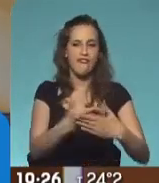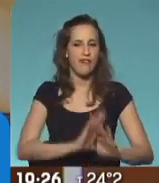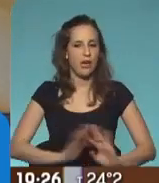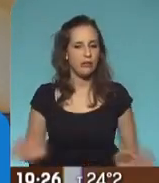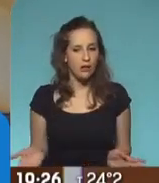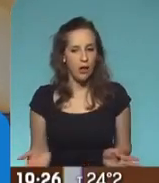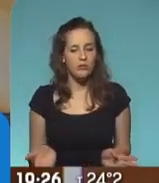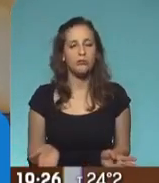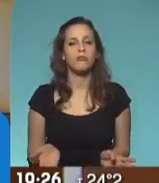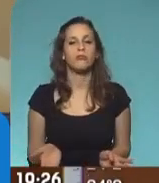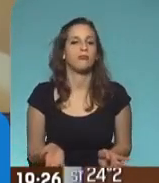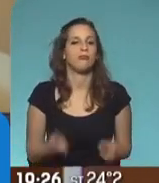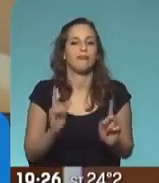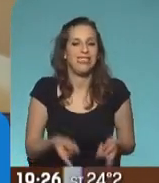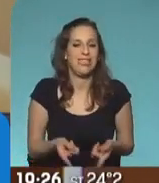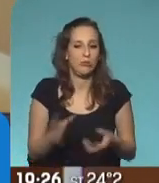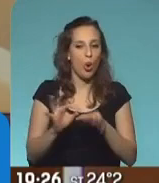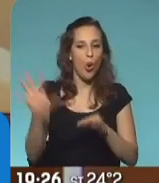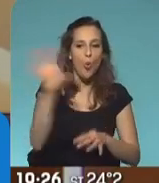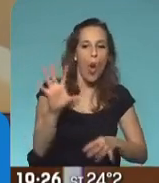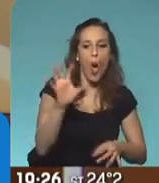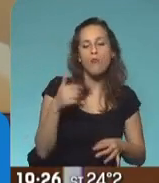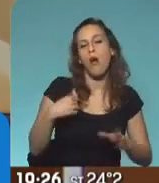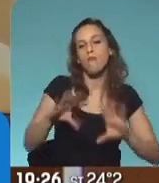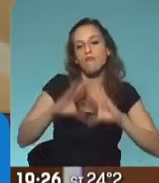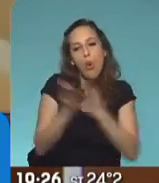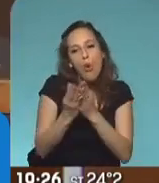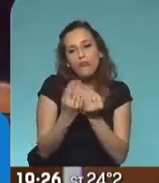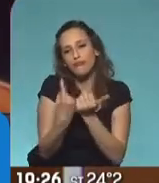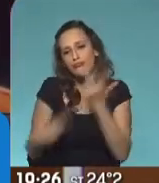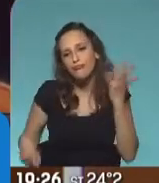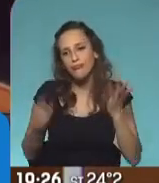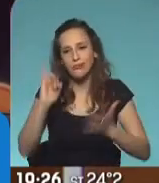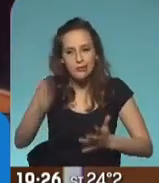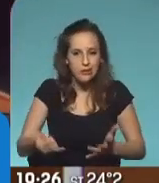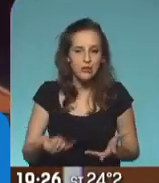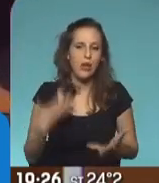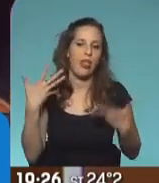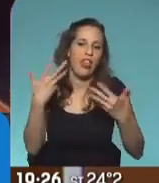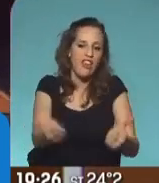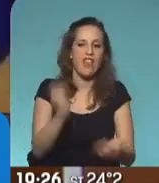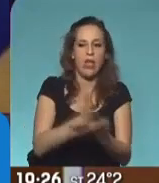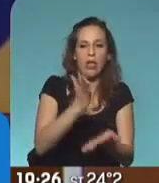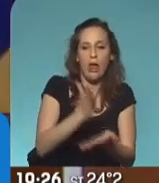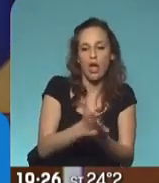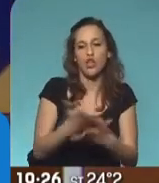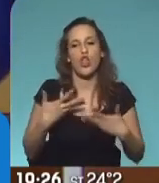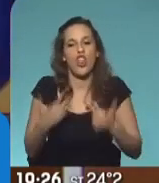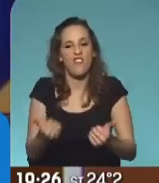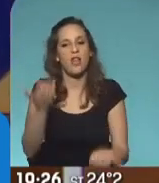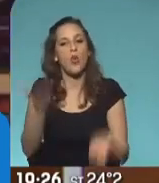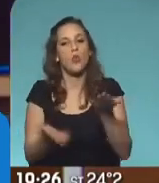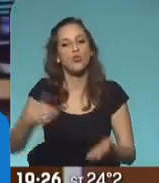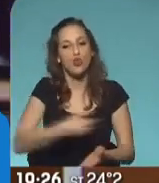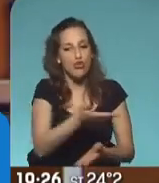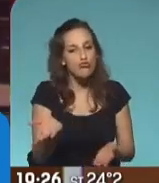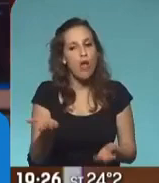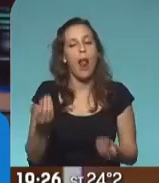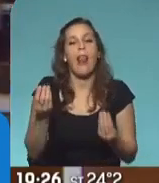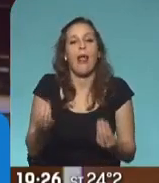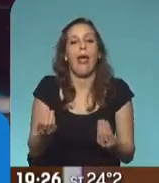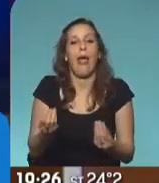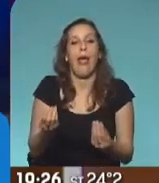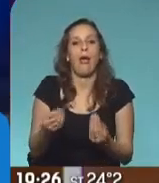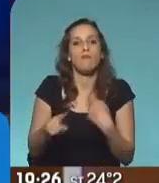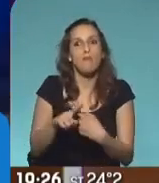a vivir Europa como gran parte del mundo, defendiendo derechos, defendiendo la justicia social y no haciendo que los pobres paguen el costo de la crisis, que ha